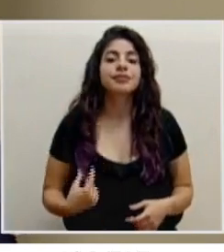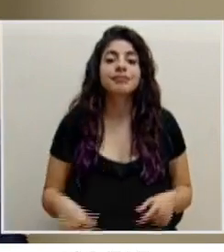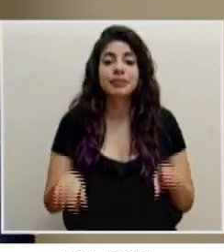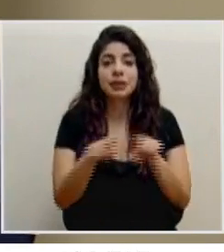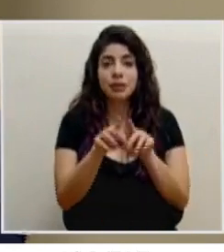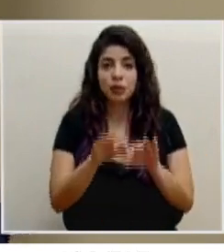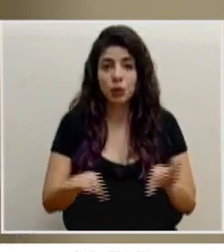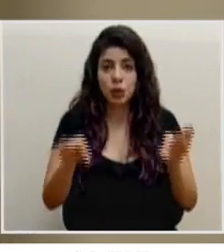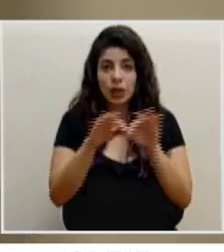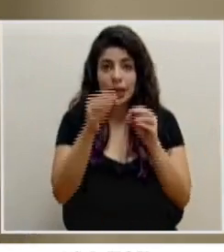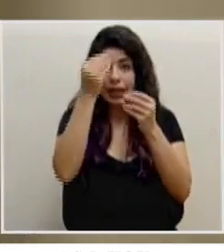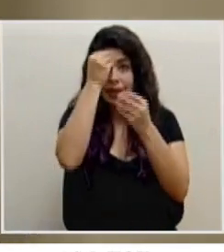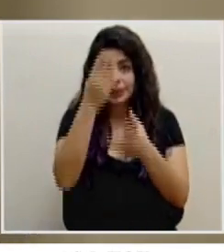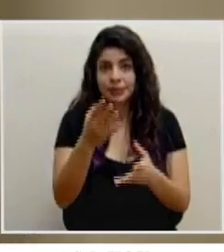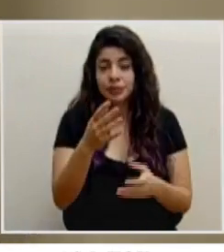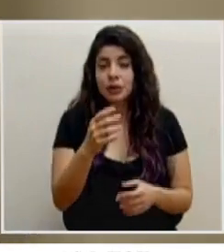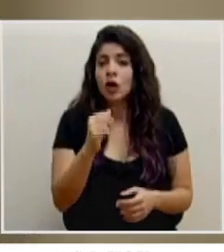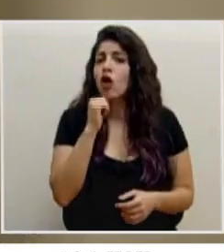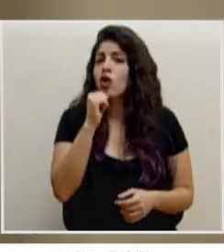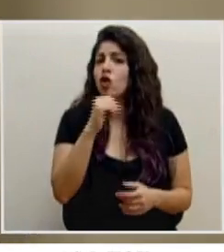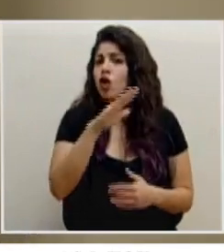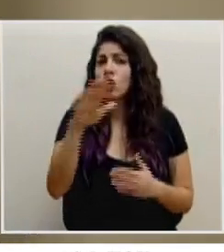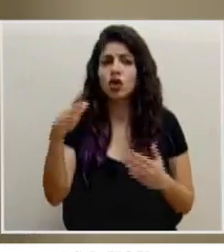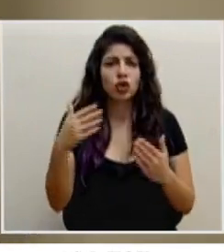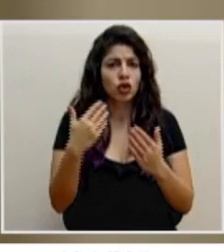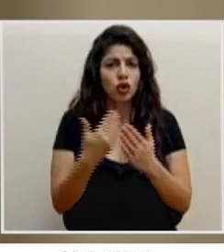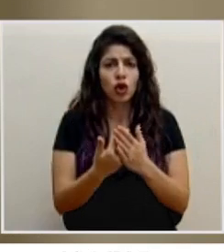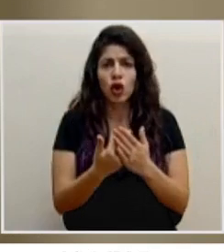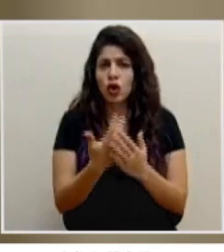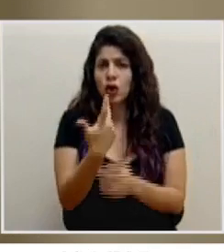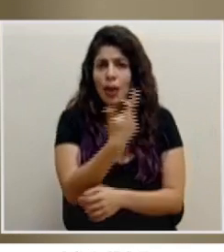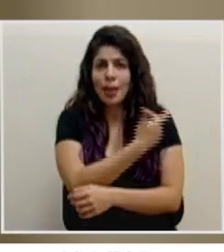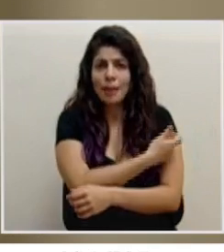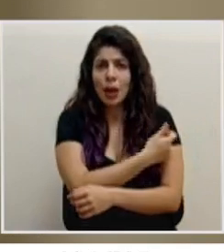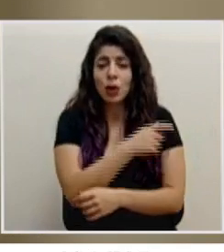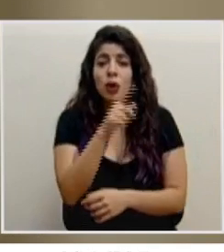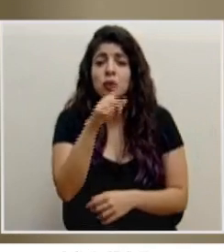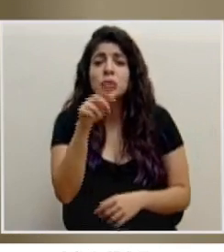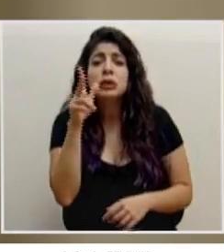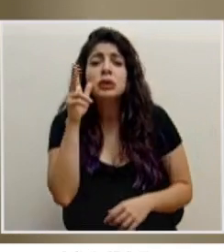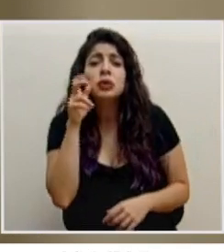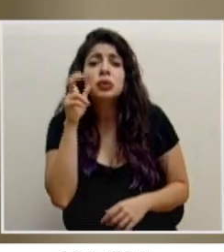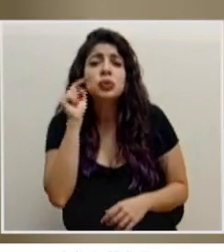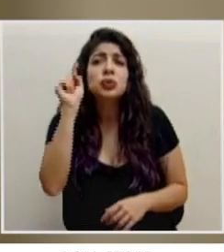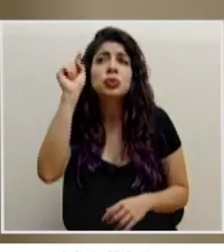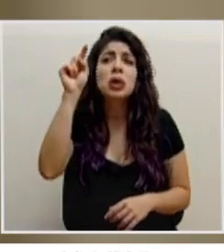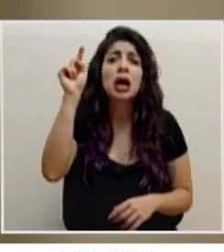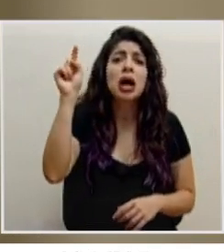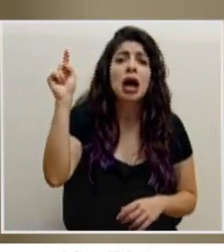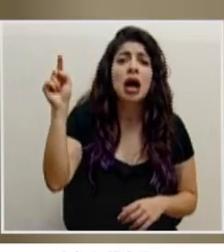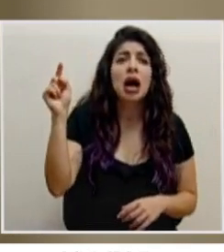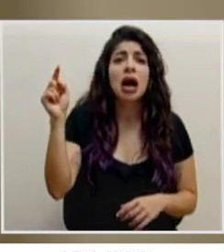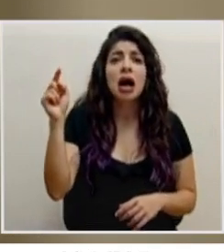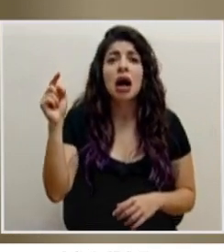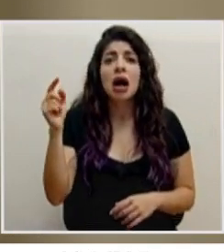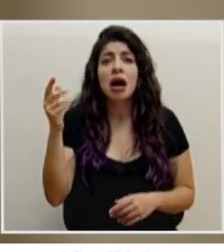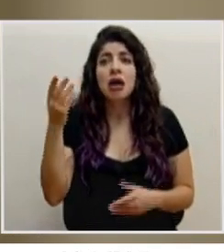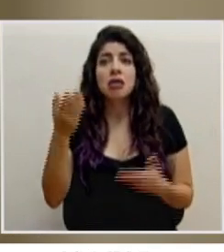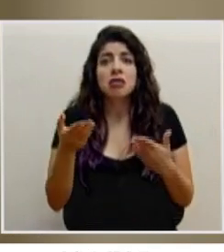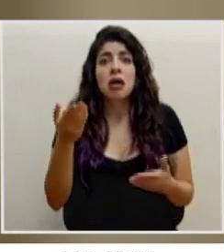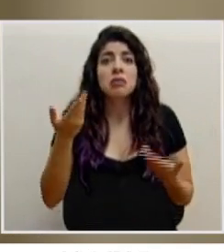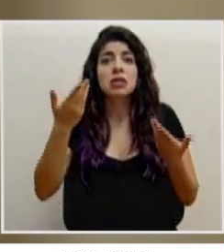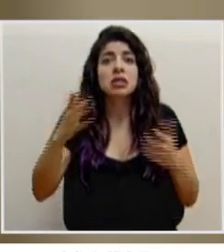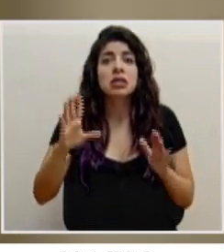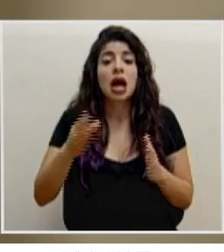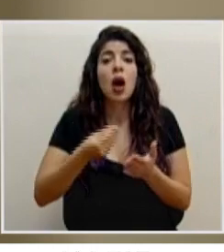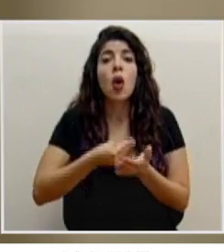También es importante indicar que no todas las vacunas que ustedes escuchan, que eventualmente ya pueden haber incluso adquirido